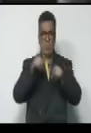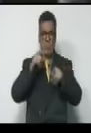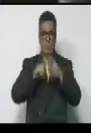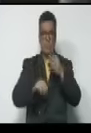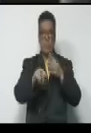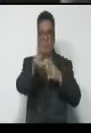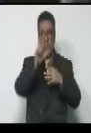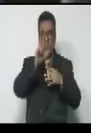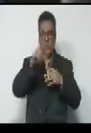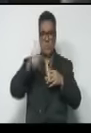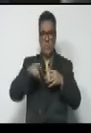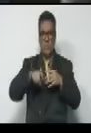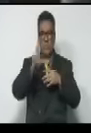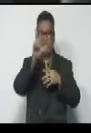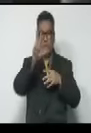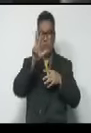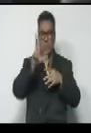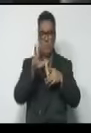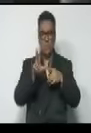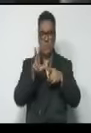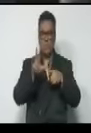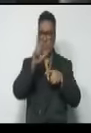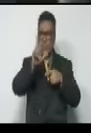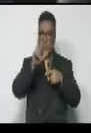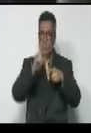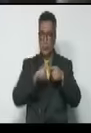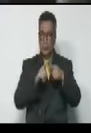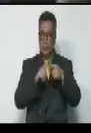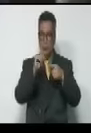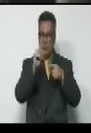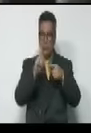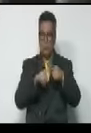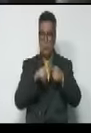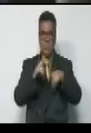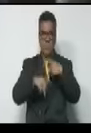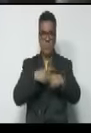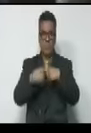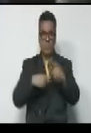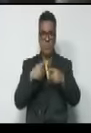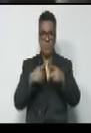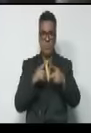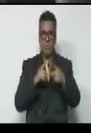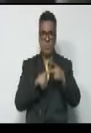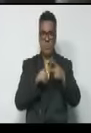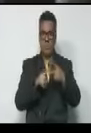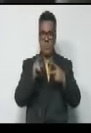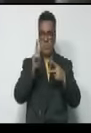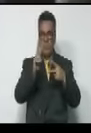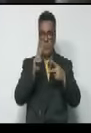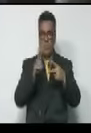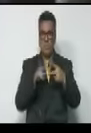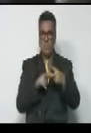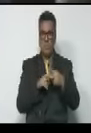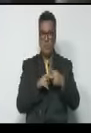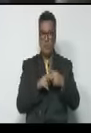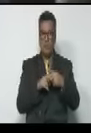tres condiciones. La primera, la producción. La